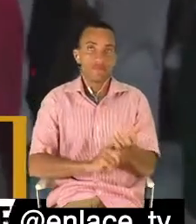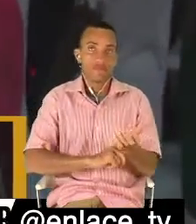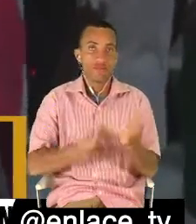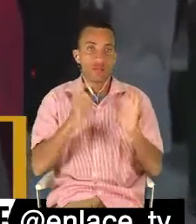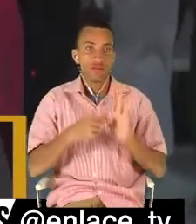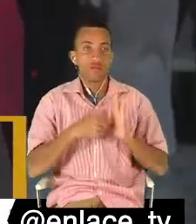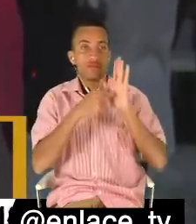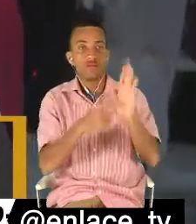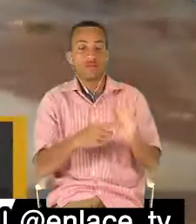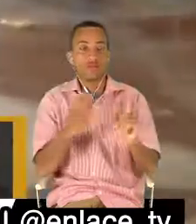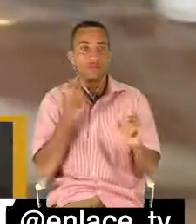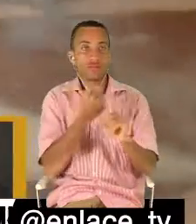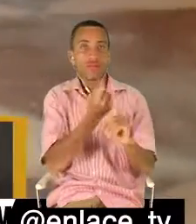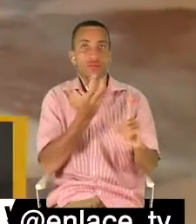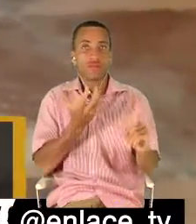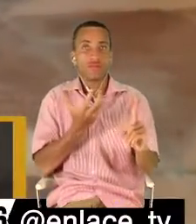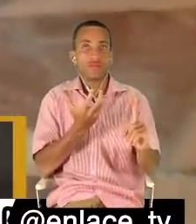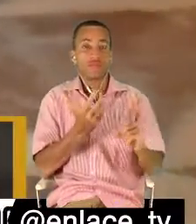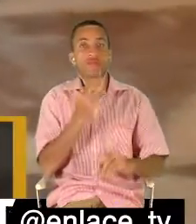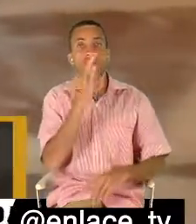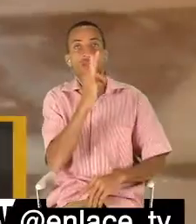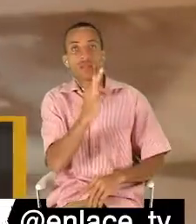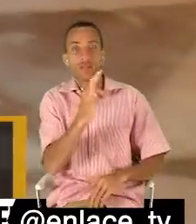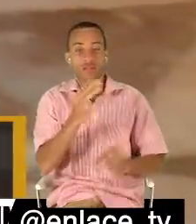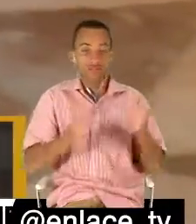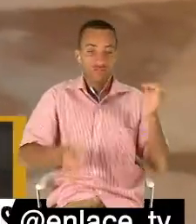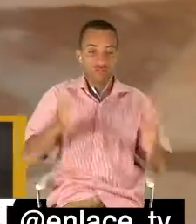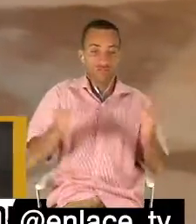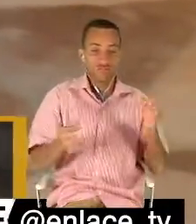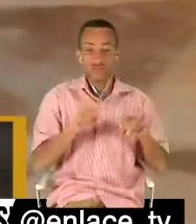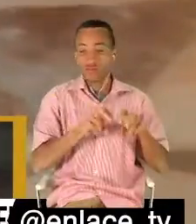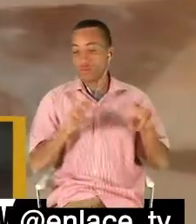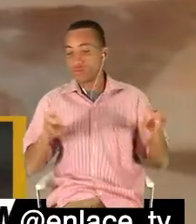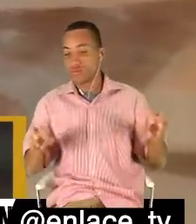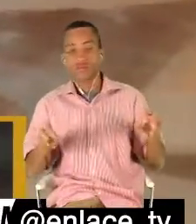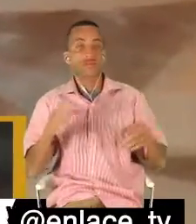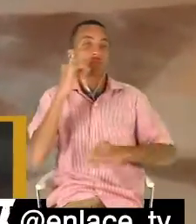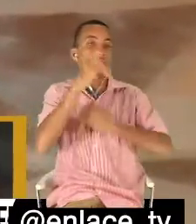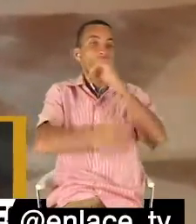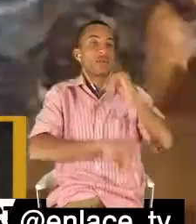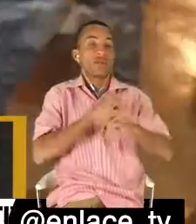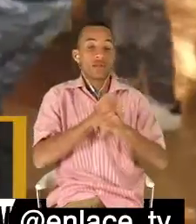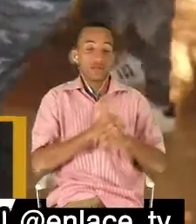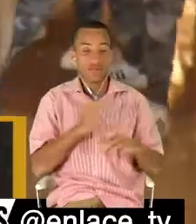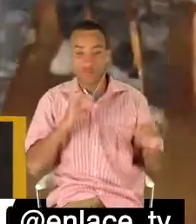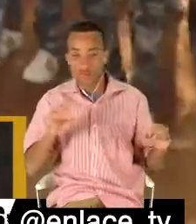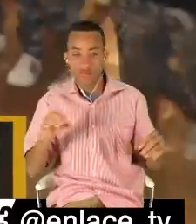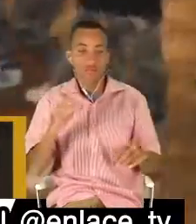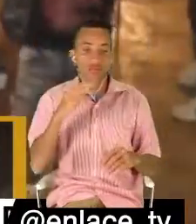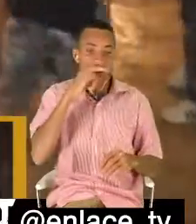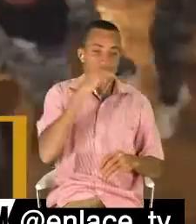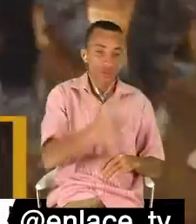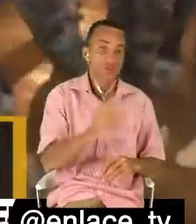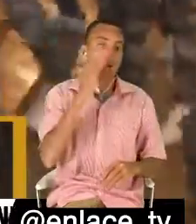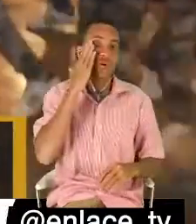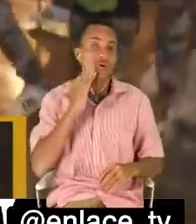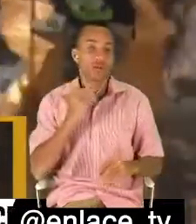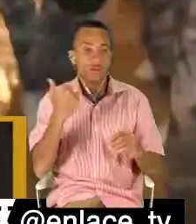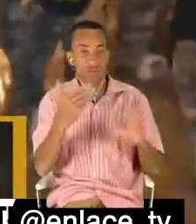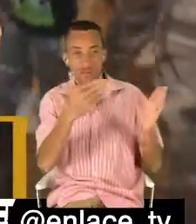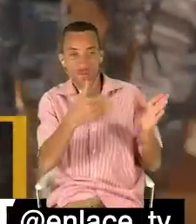talento que tenemos en Barranca Bermeja. Tres jurados de talla internacional estarán juzgando a niños y jóvenes, pero también los formarán a través de talleres